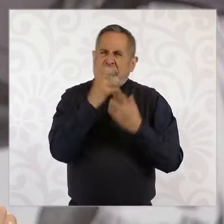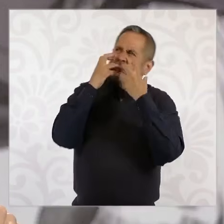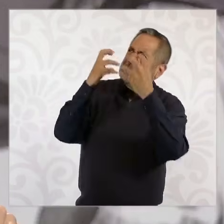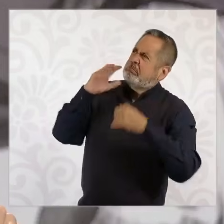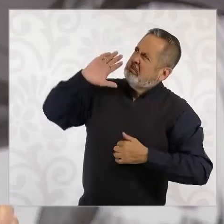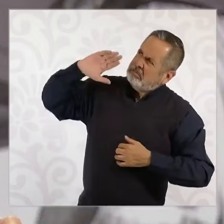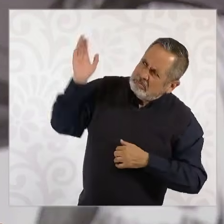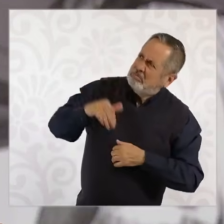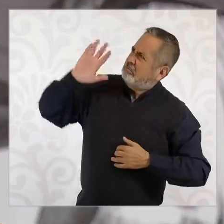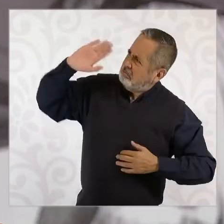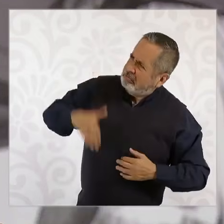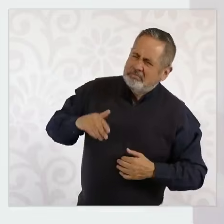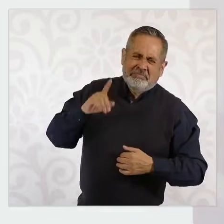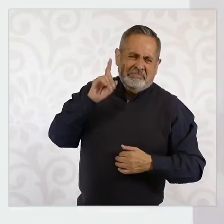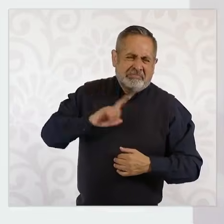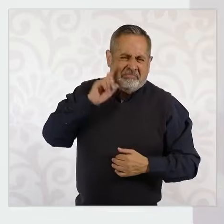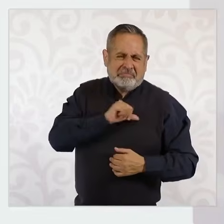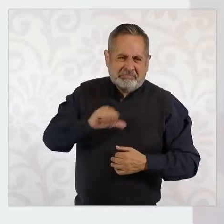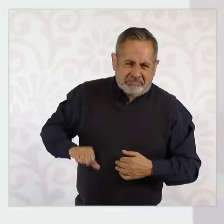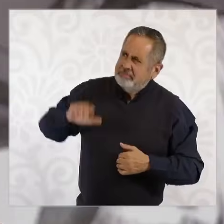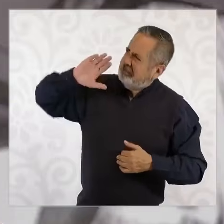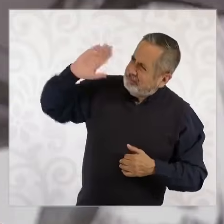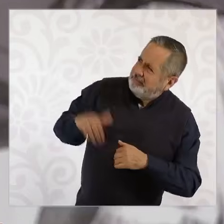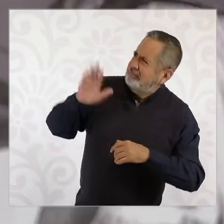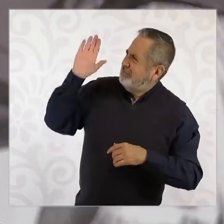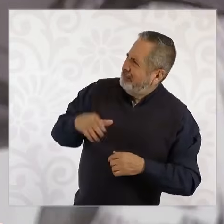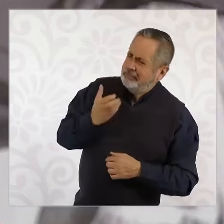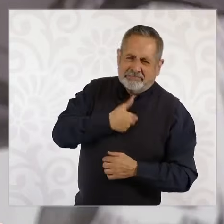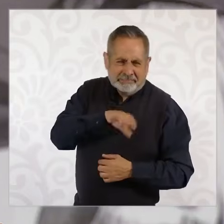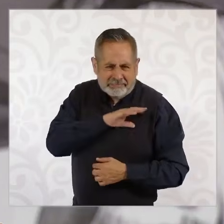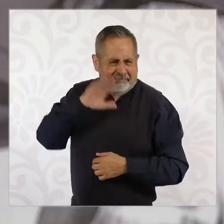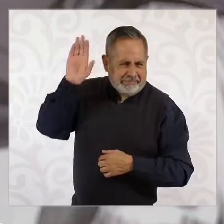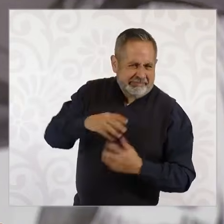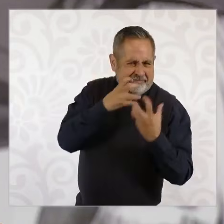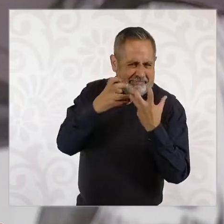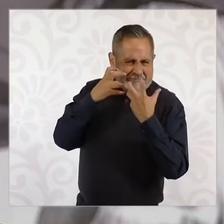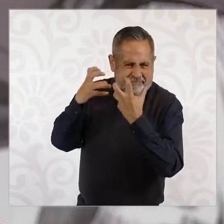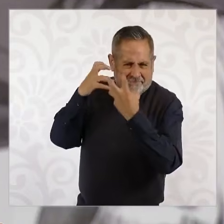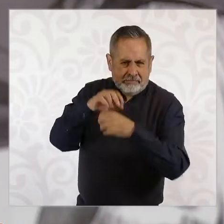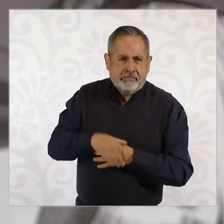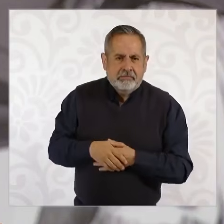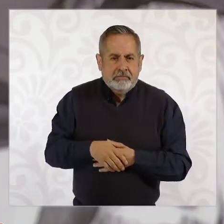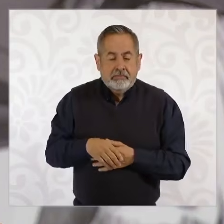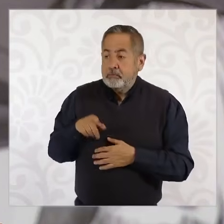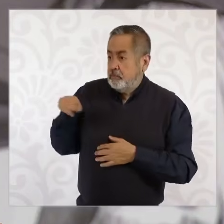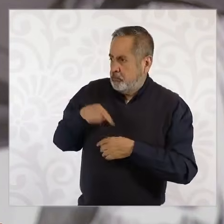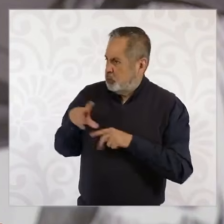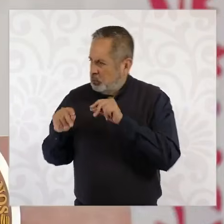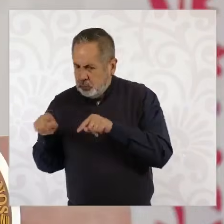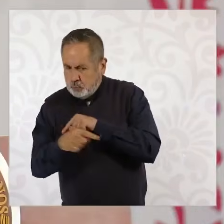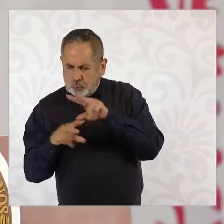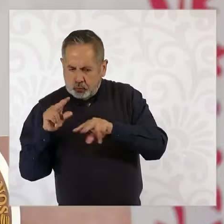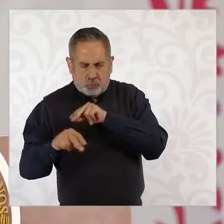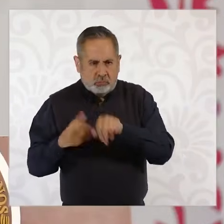la delegada o algo así, ¿no? Que baje Claudia, que baje Claudia. Y todos los compañeros, no vayas a bajar, no vayas a